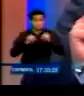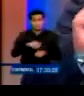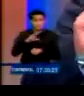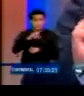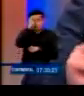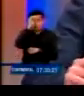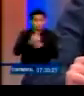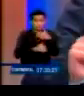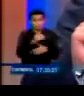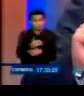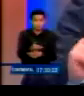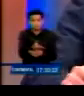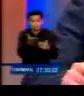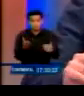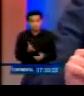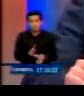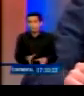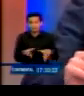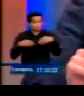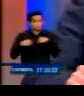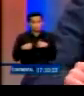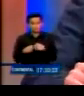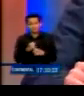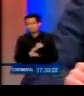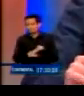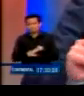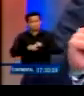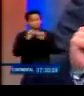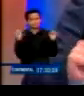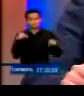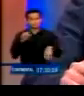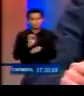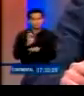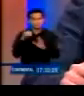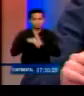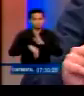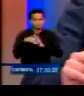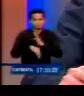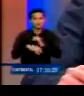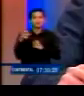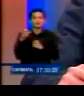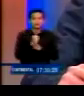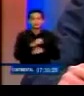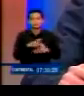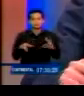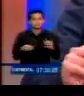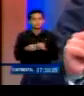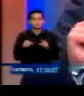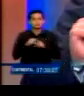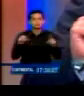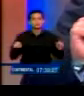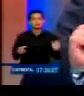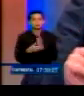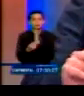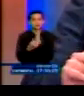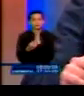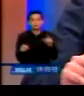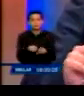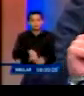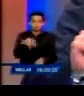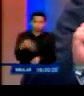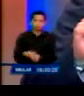que es imposible e ilegal en el Ecuador tener un feriado bancario y que tenga la seguridad que el sistema de dolarización es un